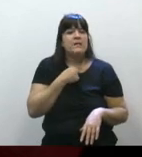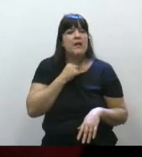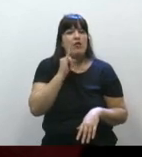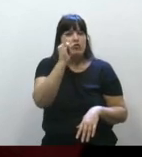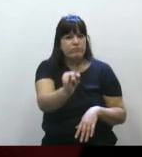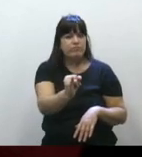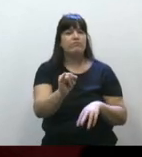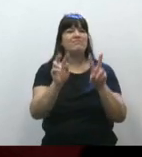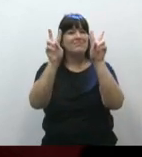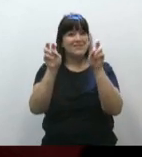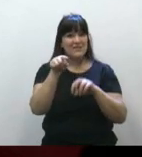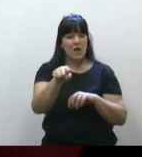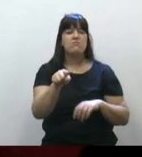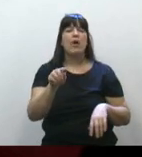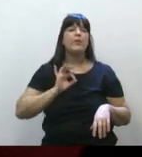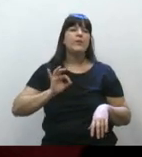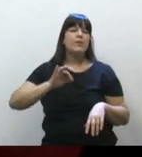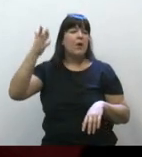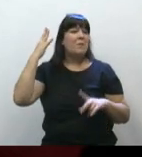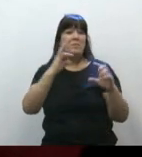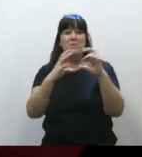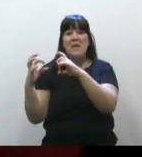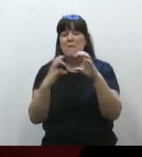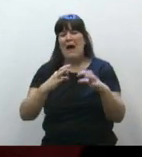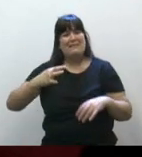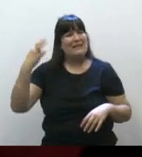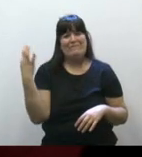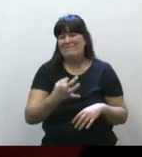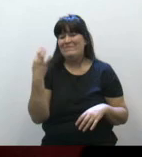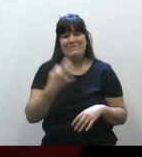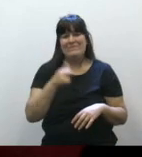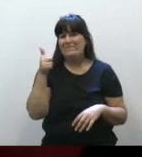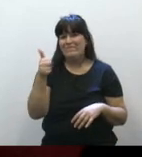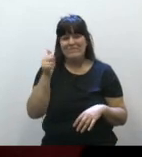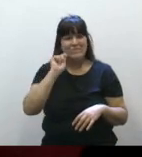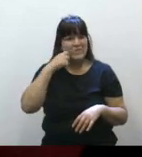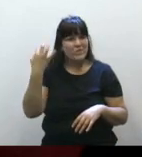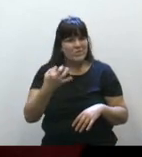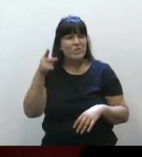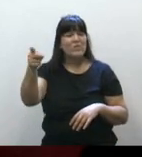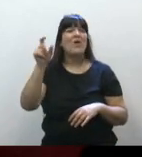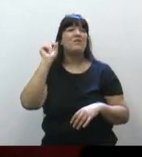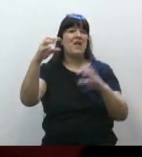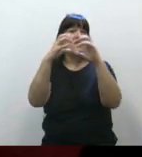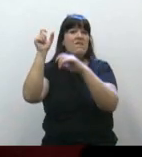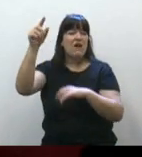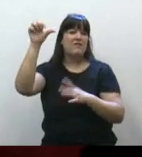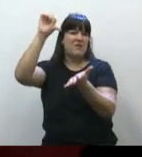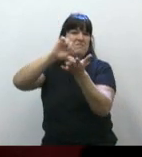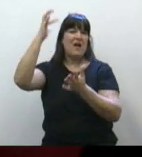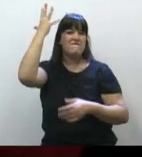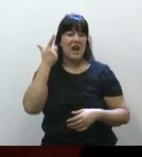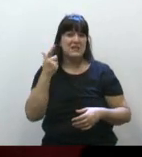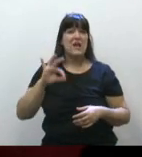remontarme fundamentalmente a un debate extraordinario extraordinario que fue el debate francés en el año